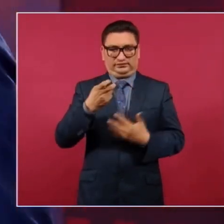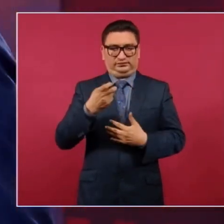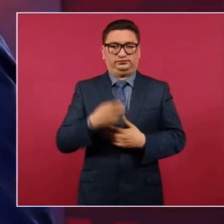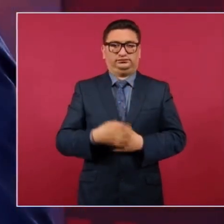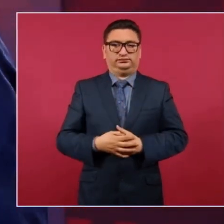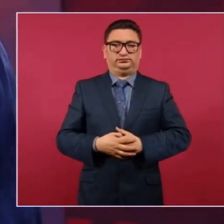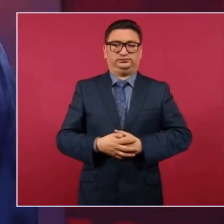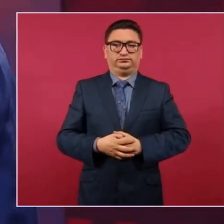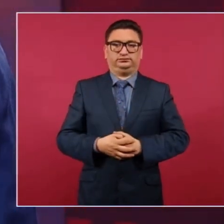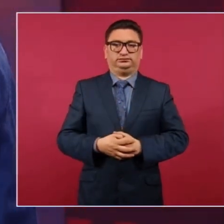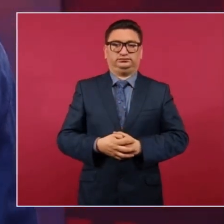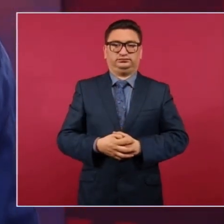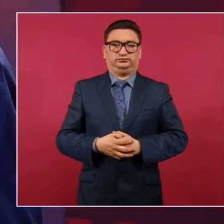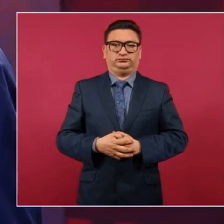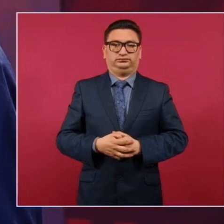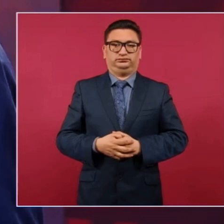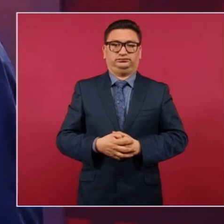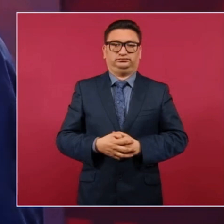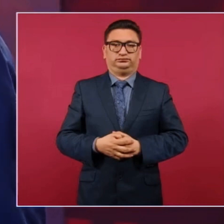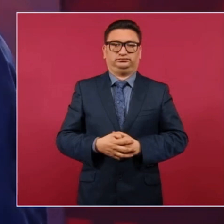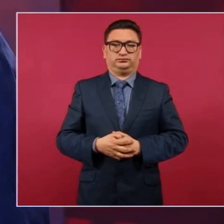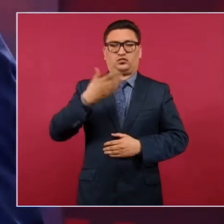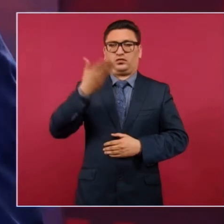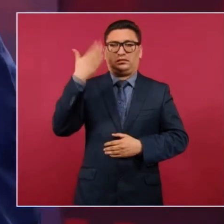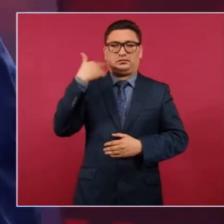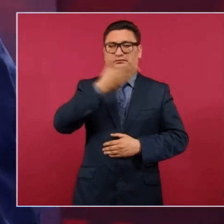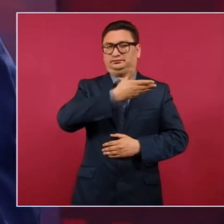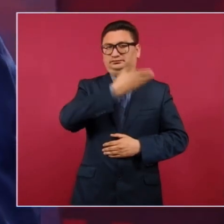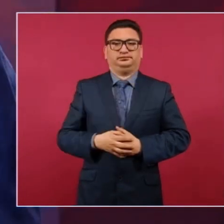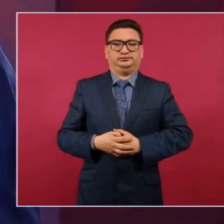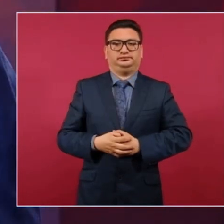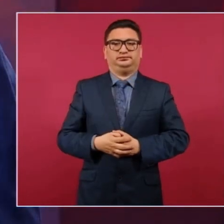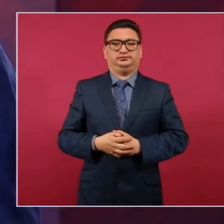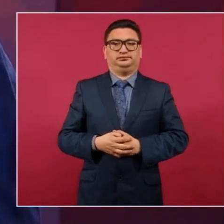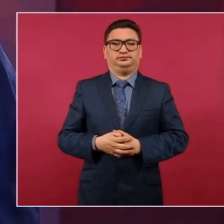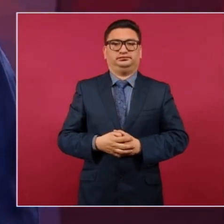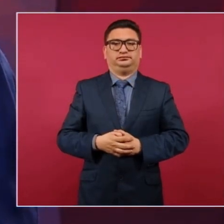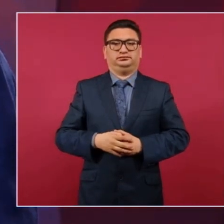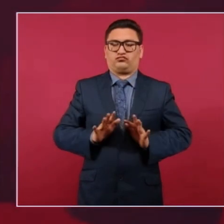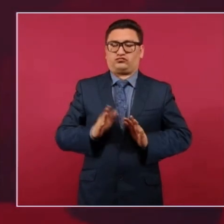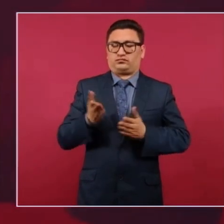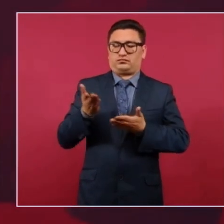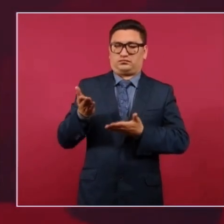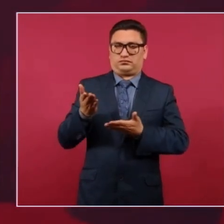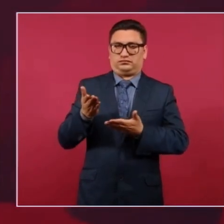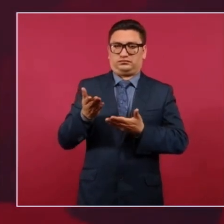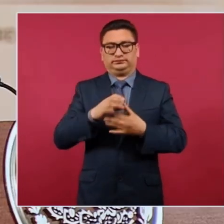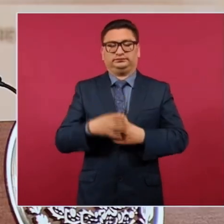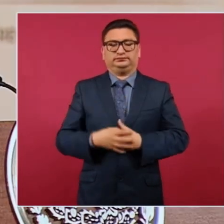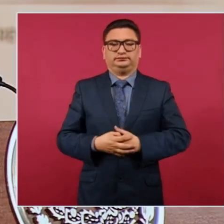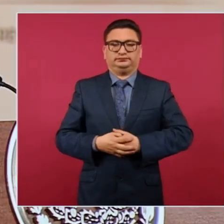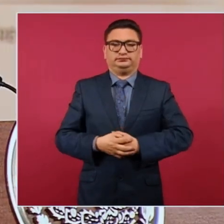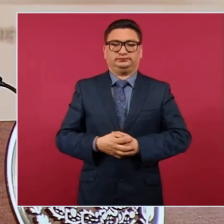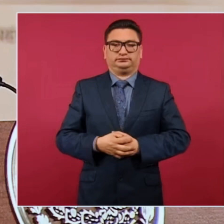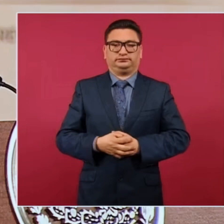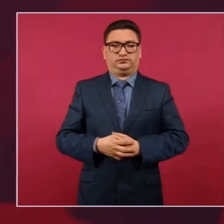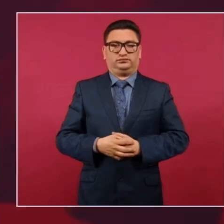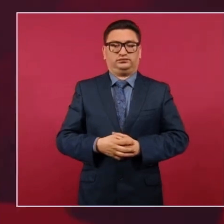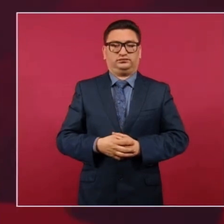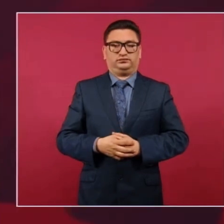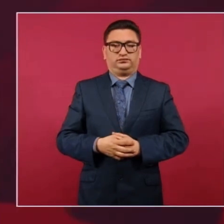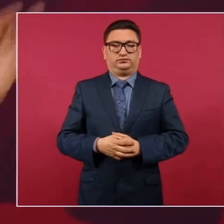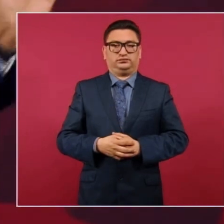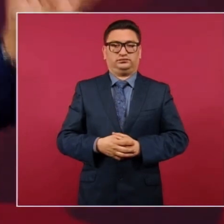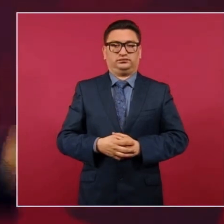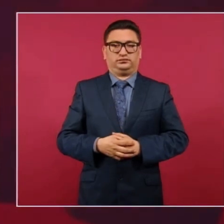temas, no había sabido de un Papa tan consecuente, tan cristiano como Francisco.